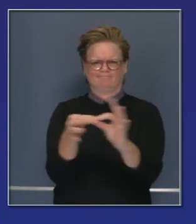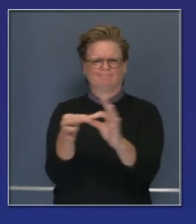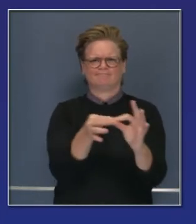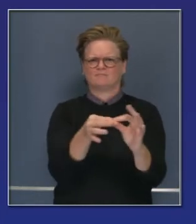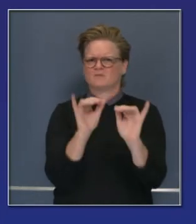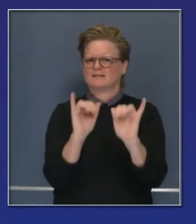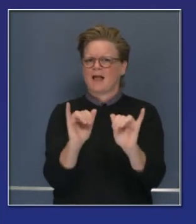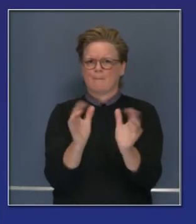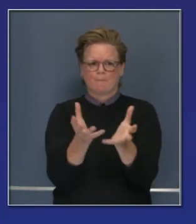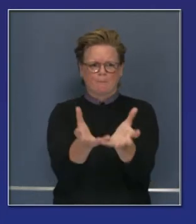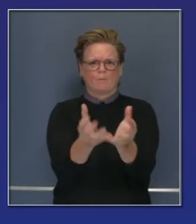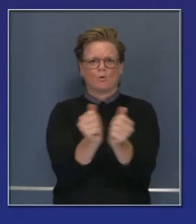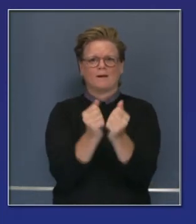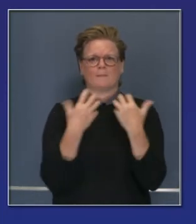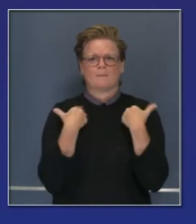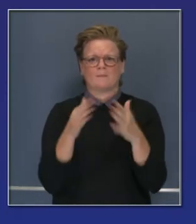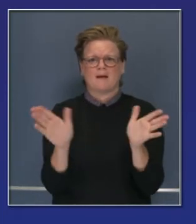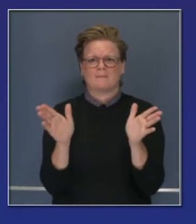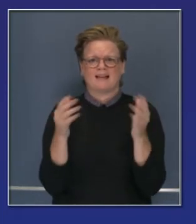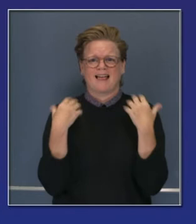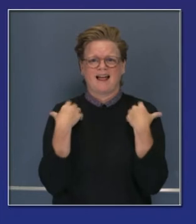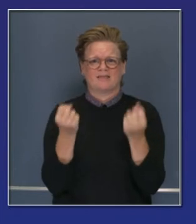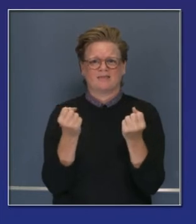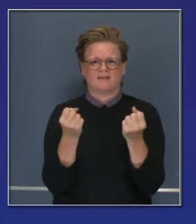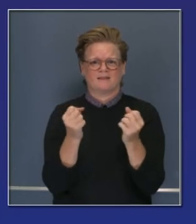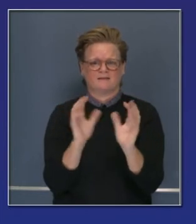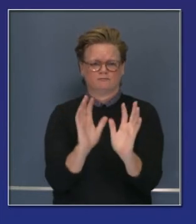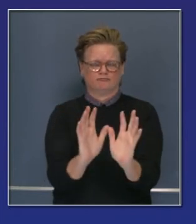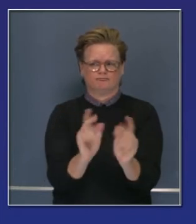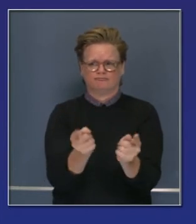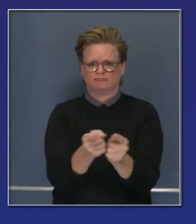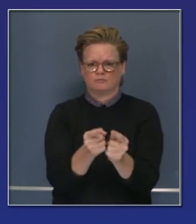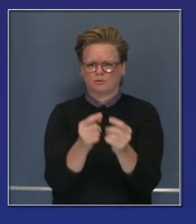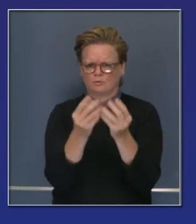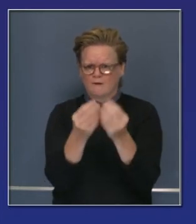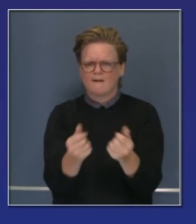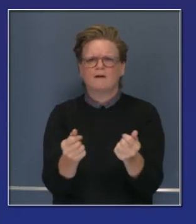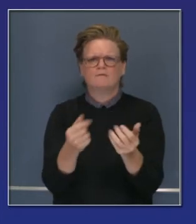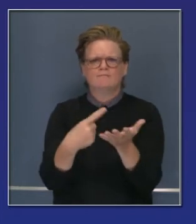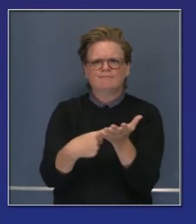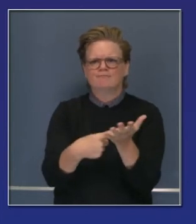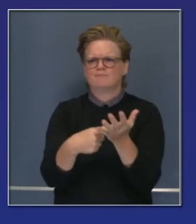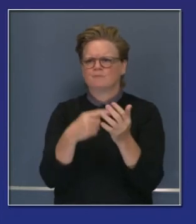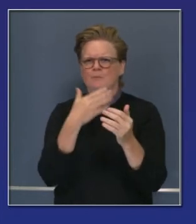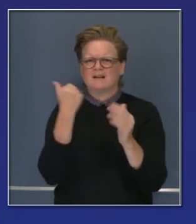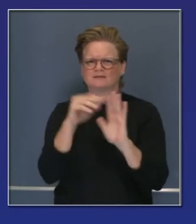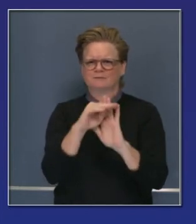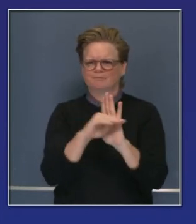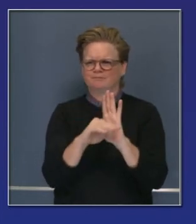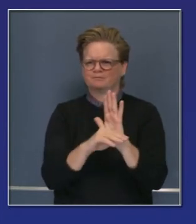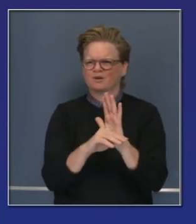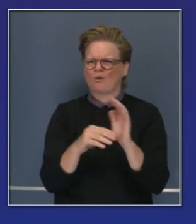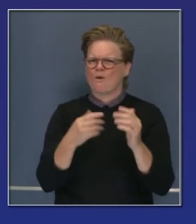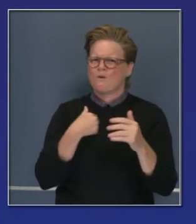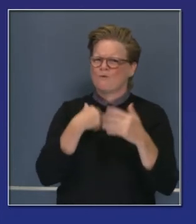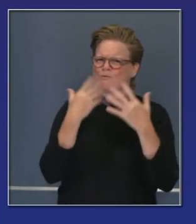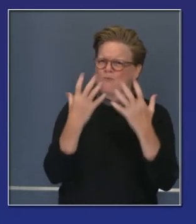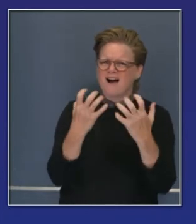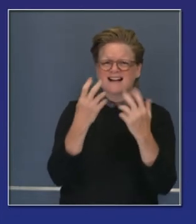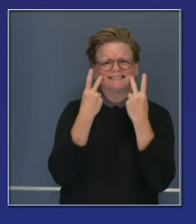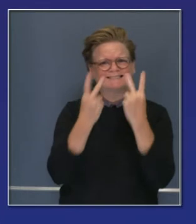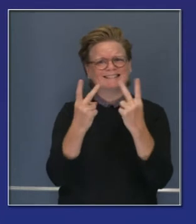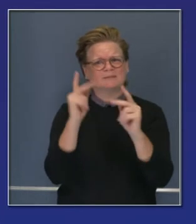los datos EPI, para ver más estabilidad, criterio para esa estabilidad que permita a los condados moverse a esos